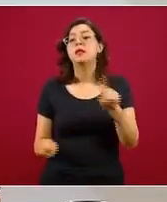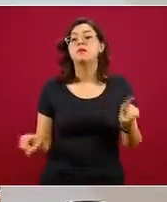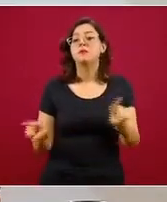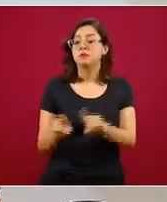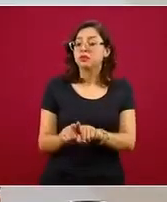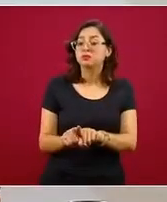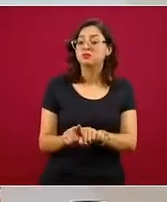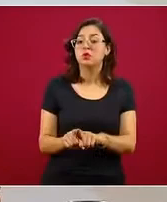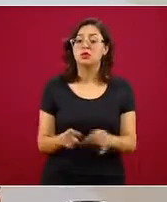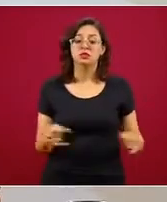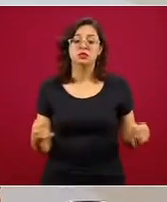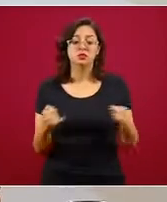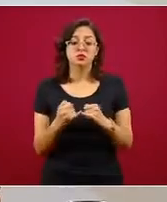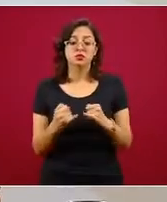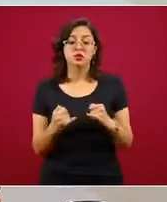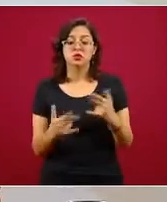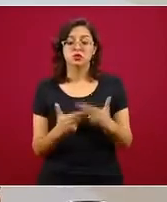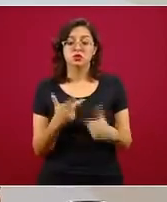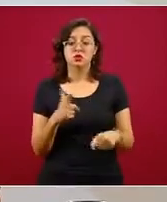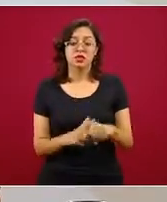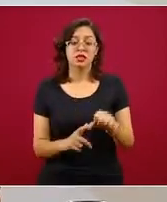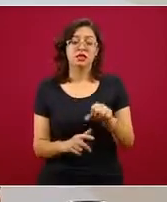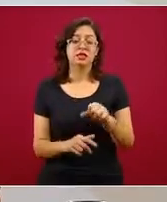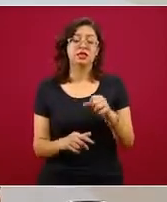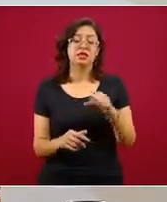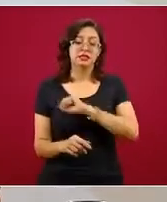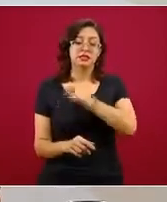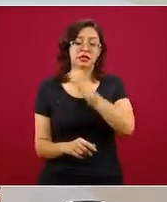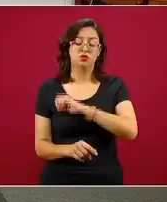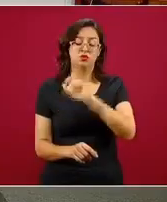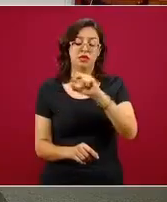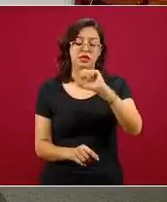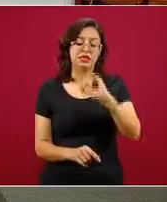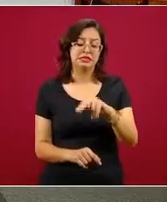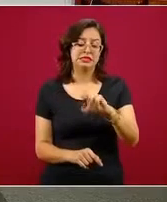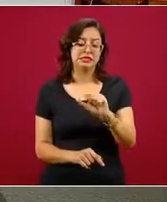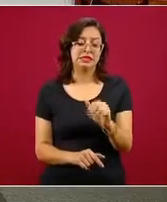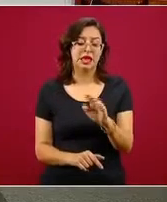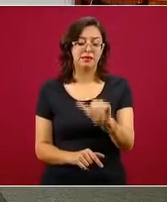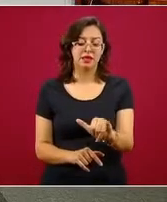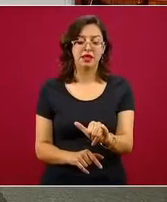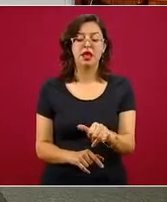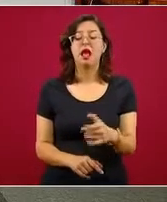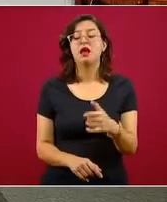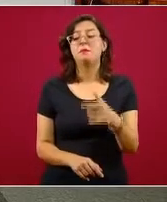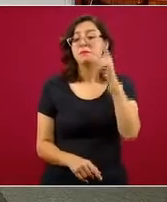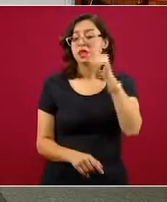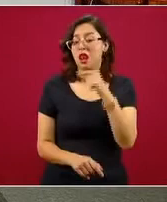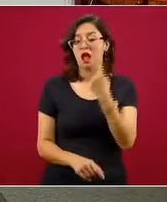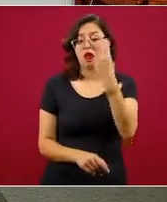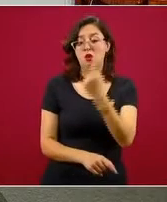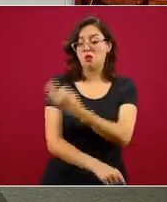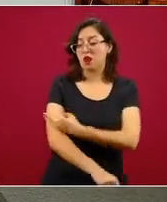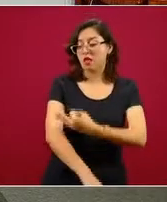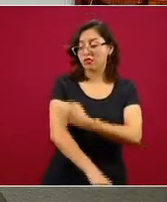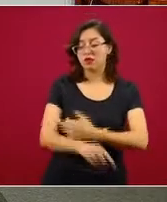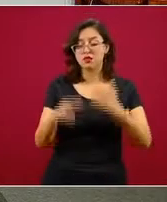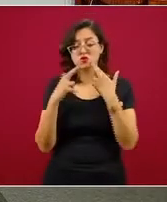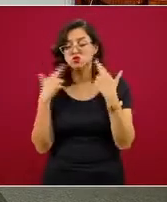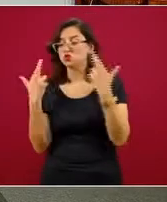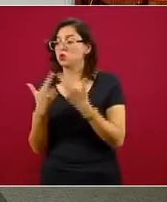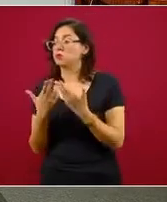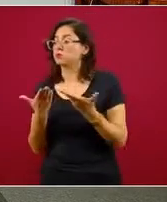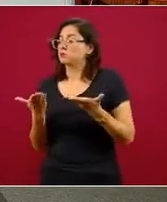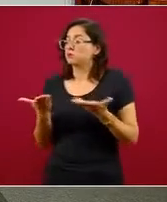Salud Pública. Entonces, mañana precisamente vamos a tener una reunión de coordinación a la 1 de la tarde, donde vamos a definir